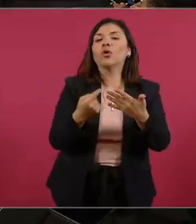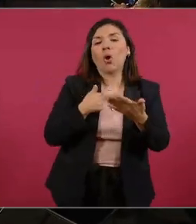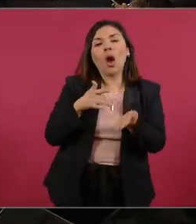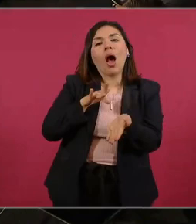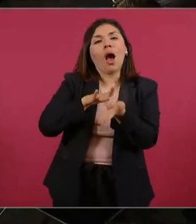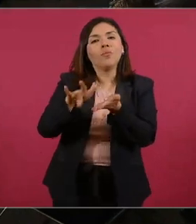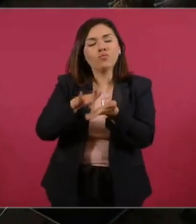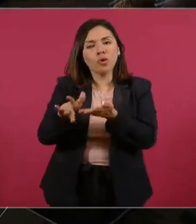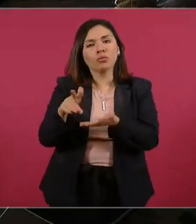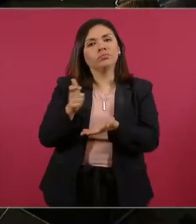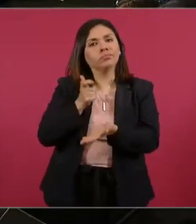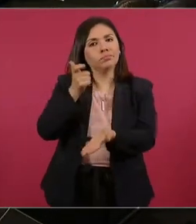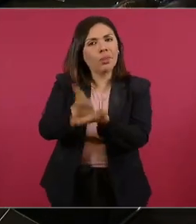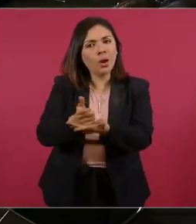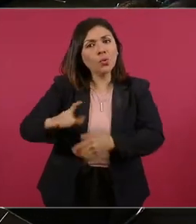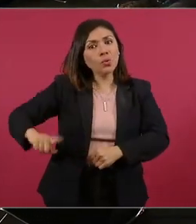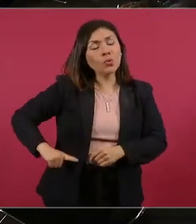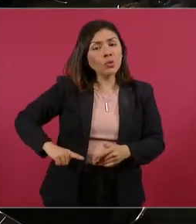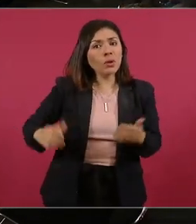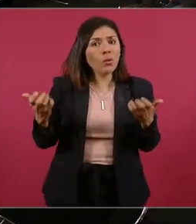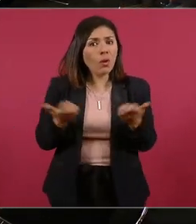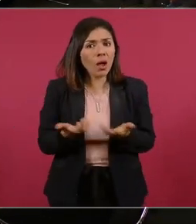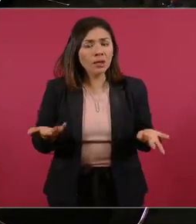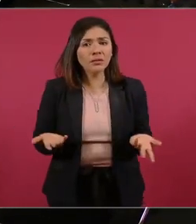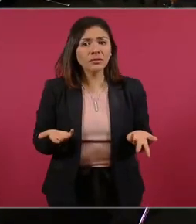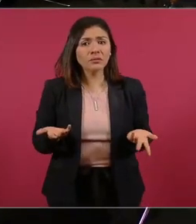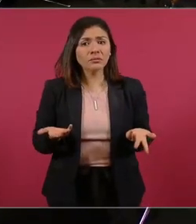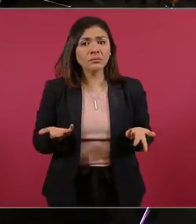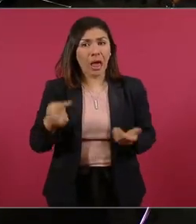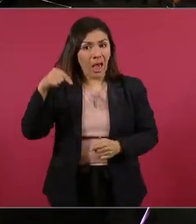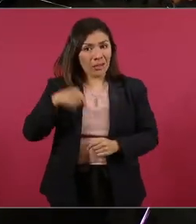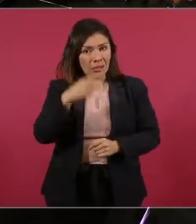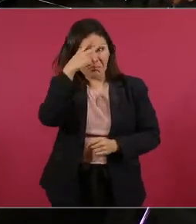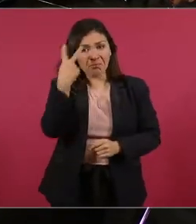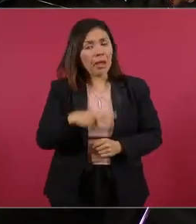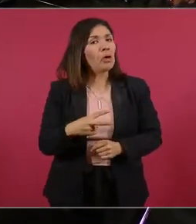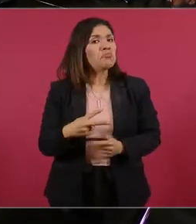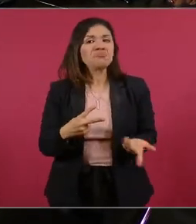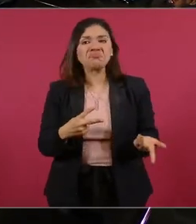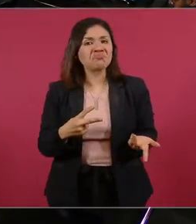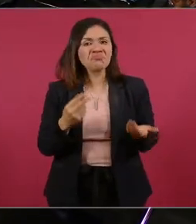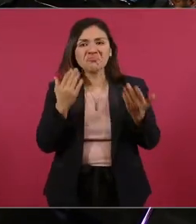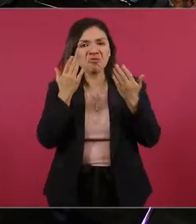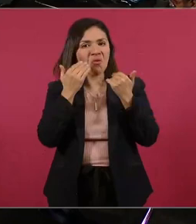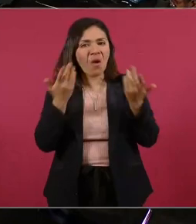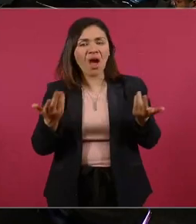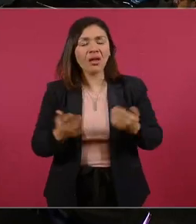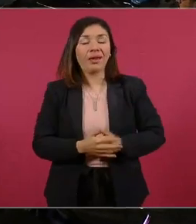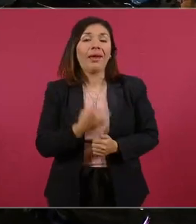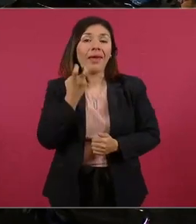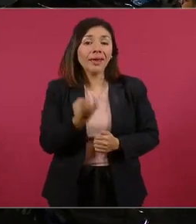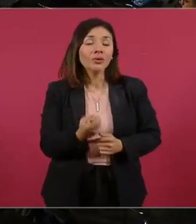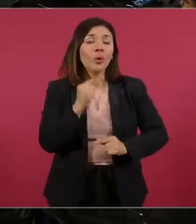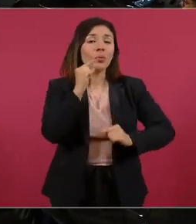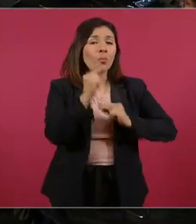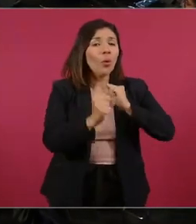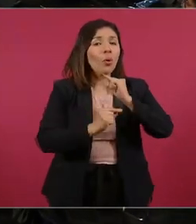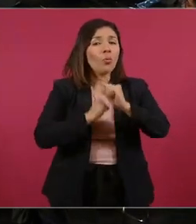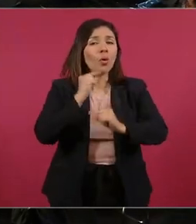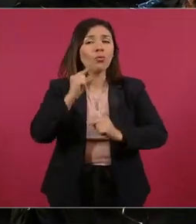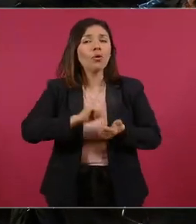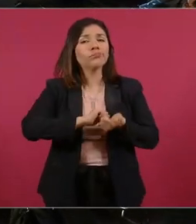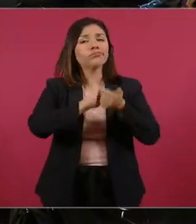Eso no pasa aquí y poco a poco estamos